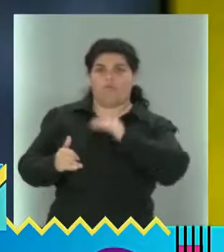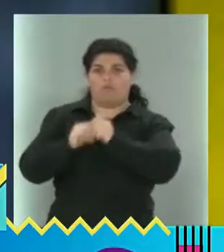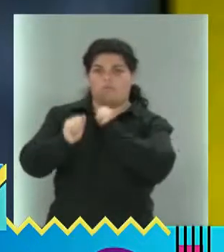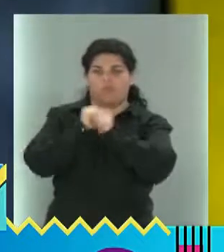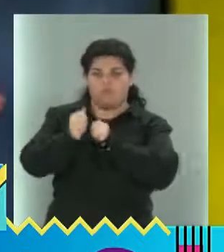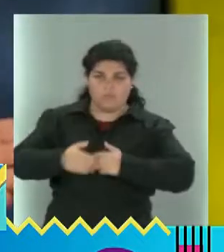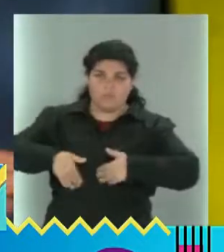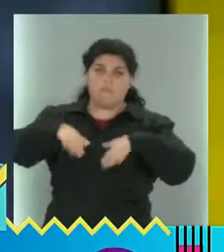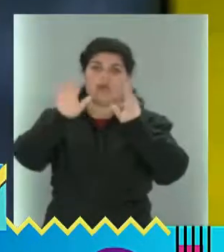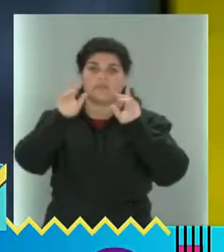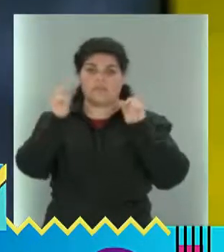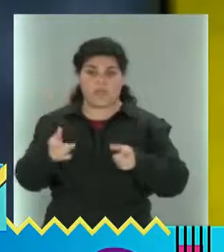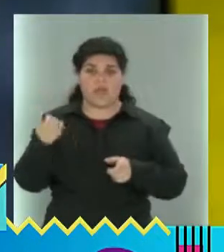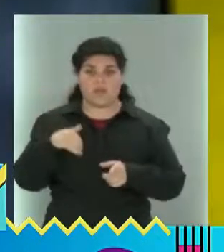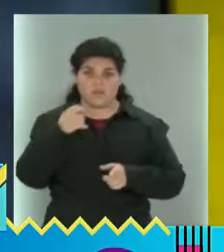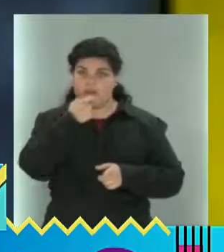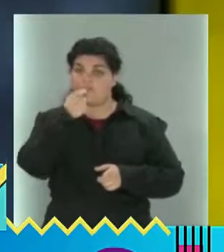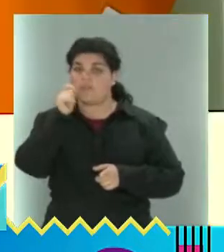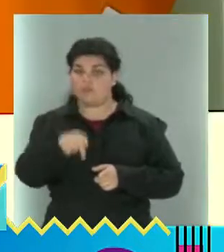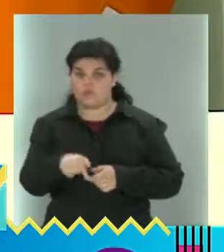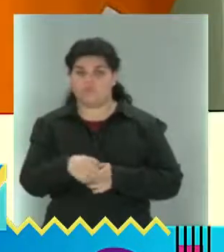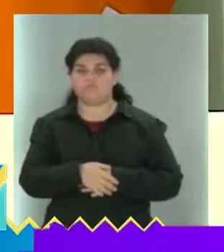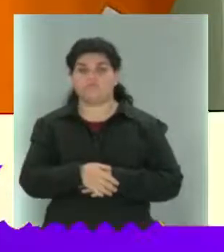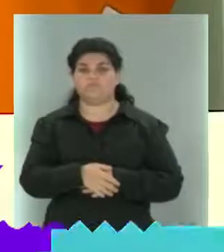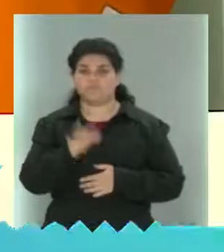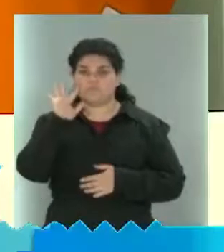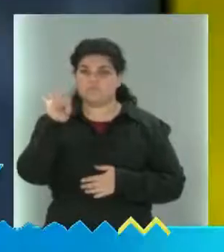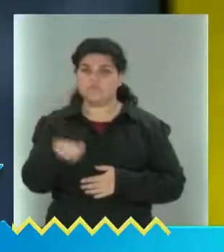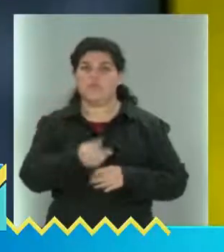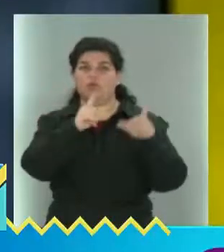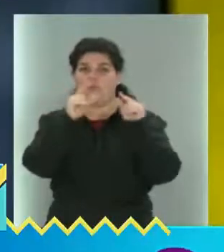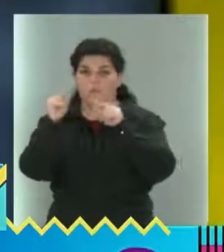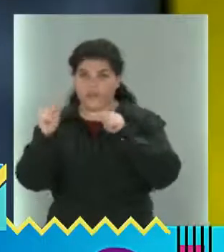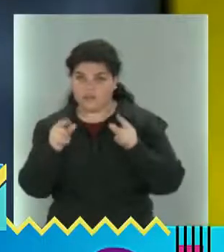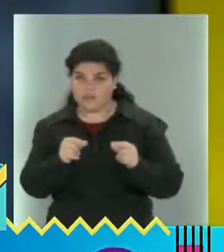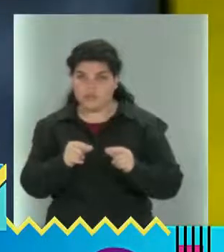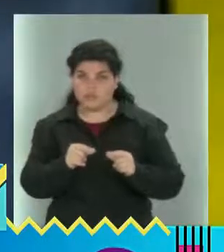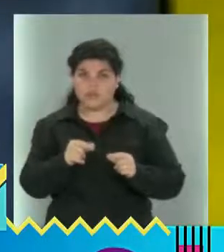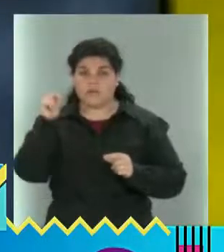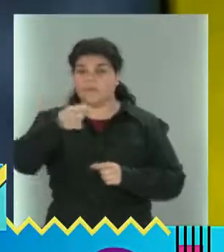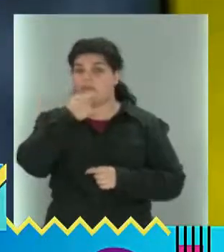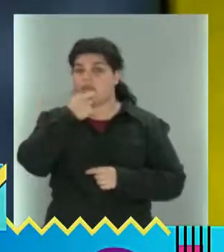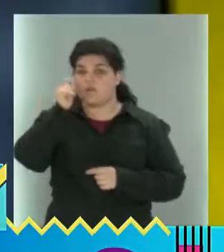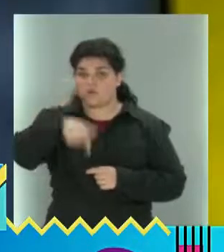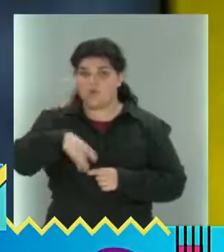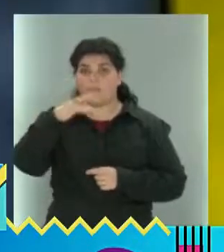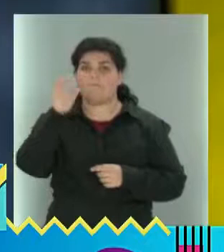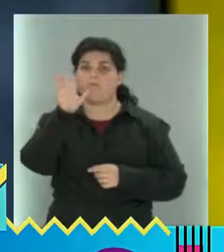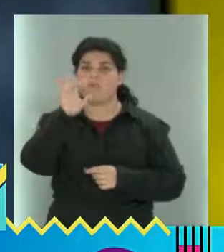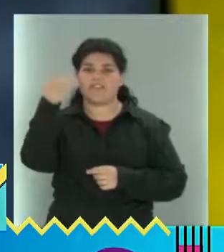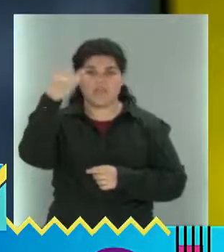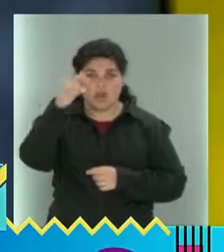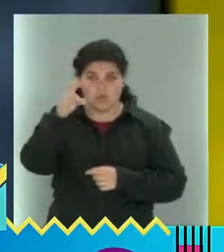petróleo en la Argentina. Bueno, y en Mendoza, si vos ves los números, lo entendés, es la única provincia que ha mantenido